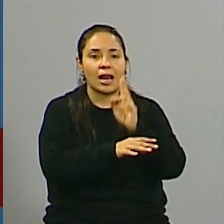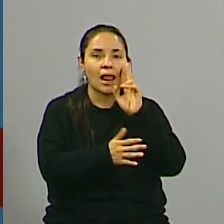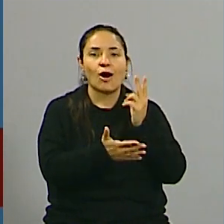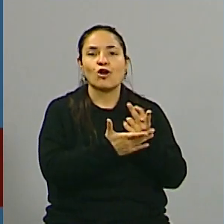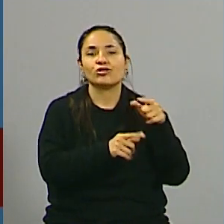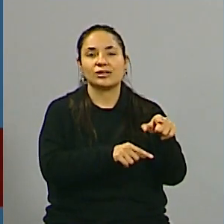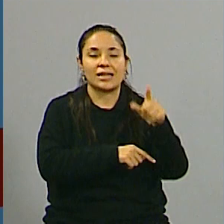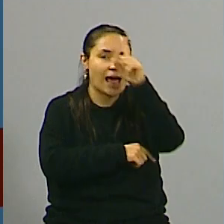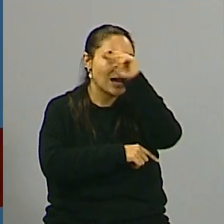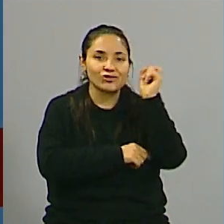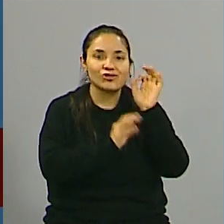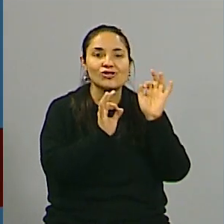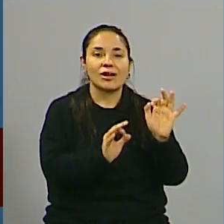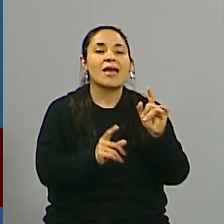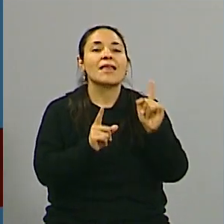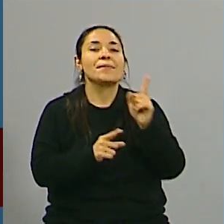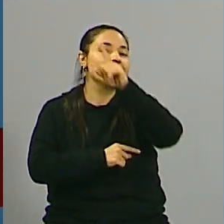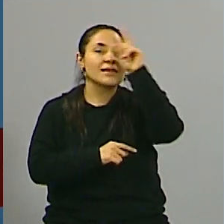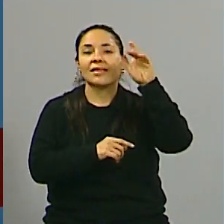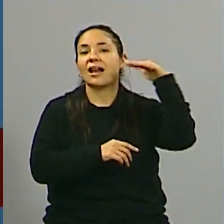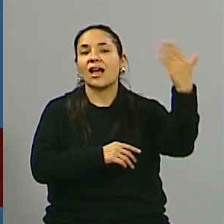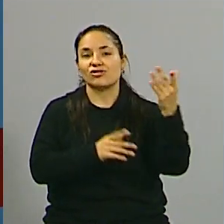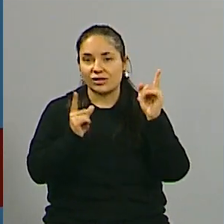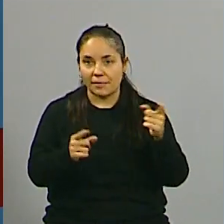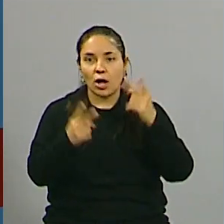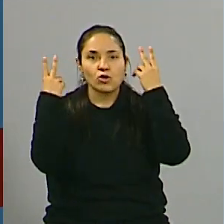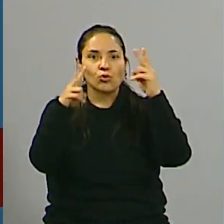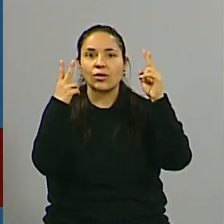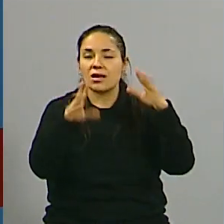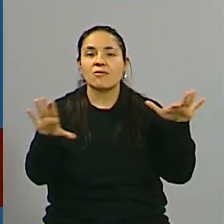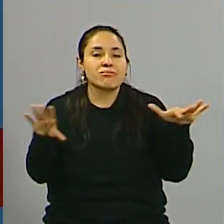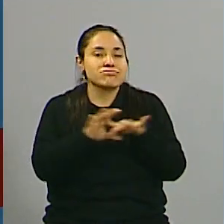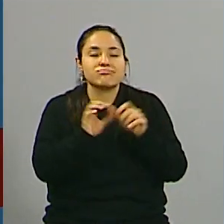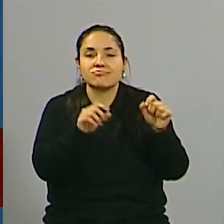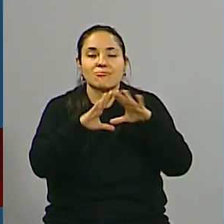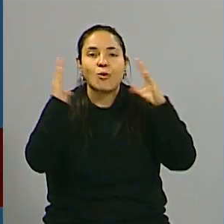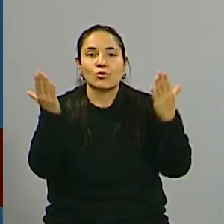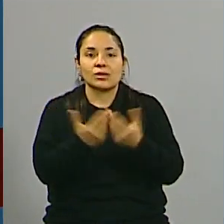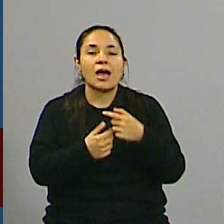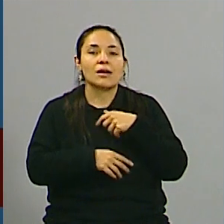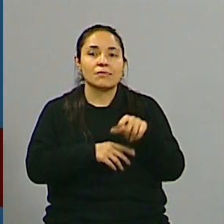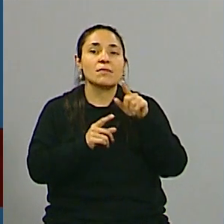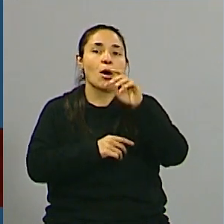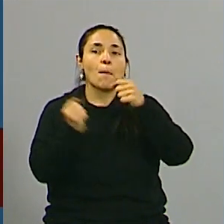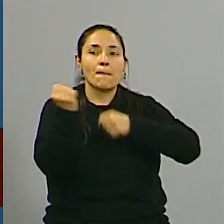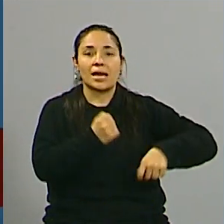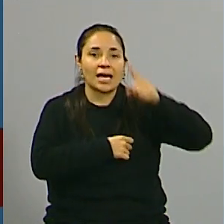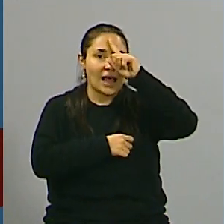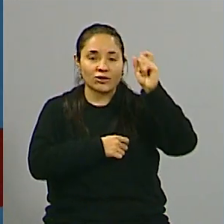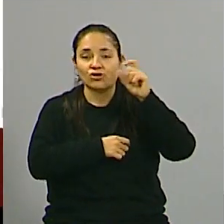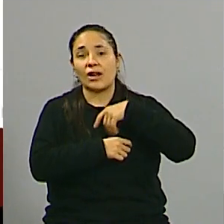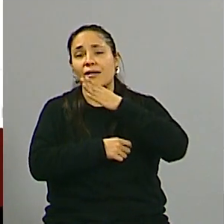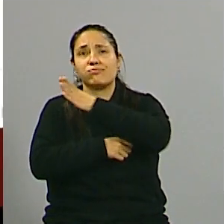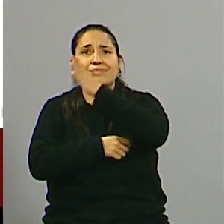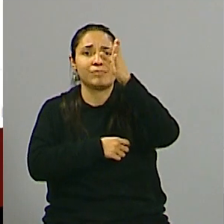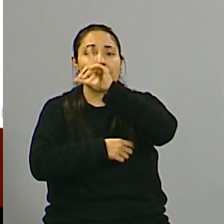reconocidos a nivel nacional y a nivel internacional. Hay un turismo específico a nivel mundial que decide recorrer los parques nacionales de los